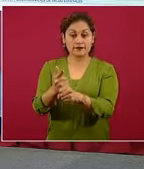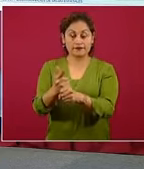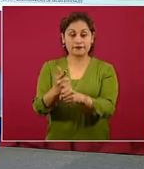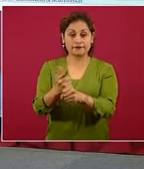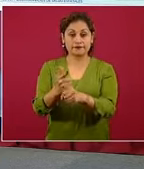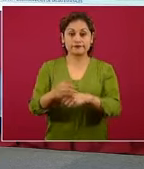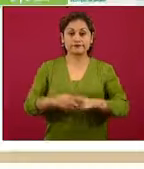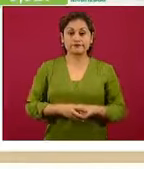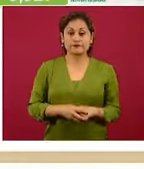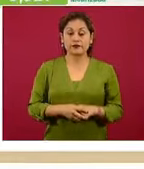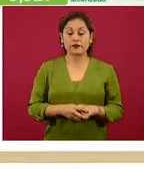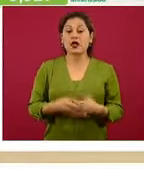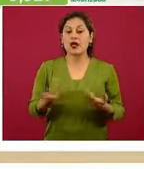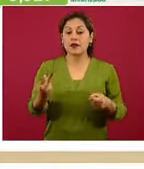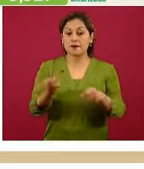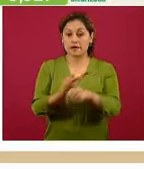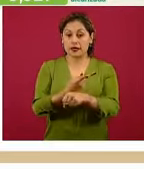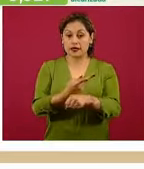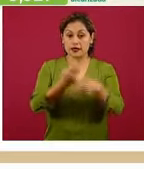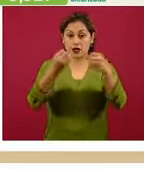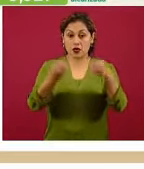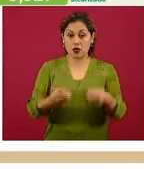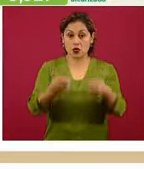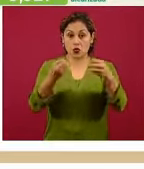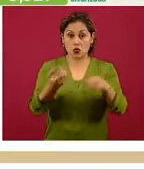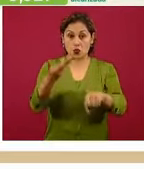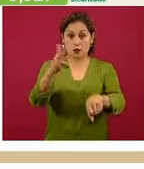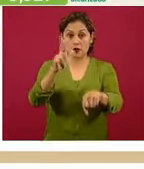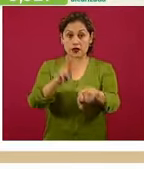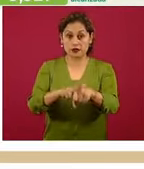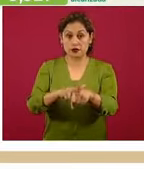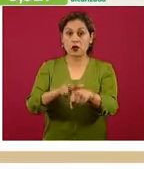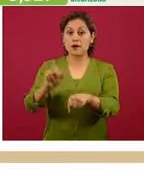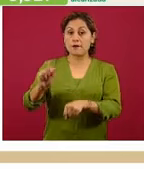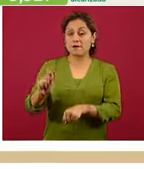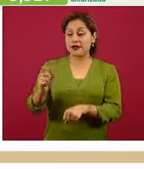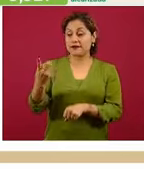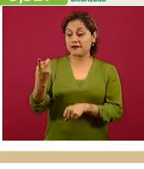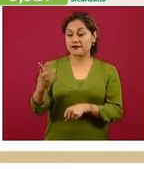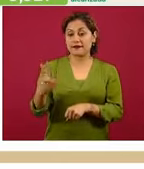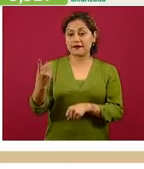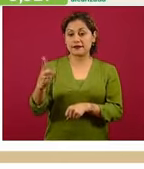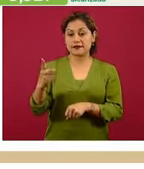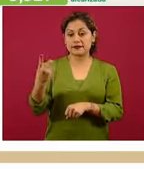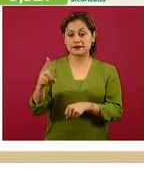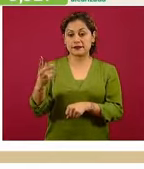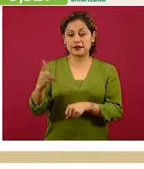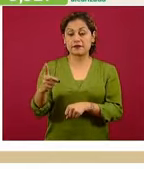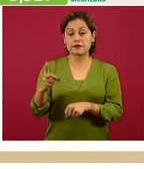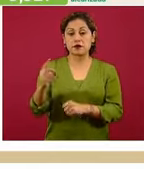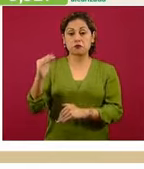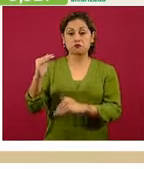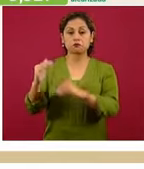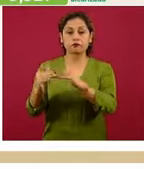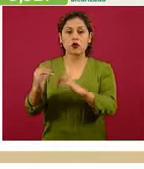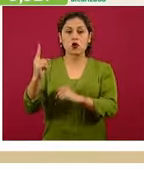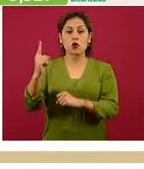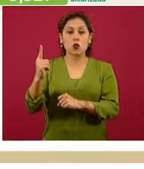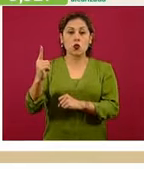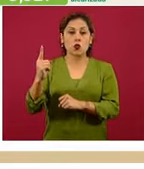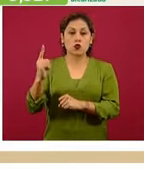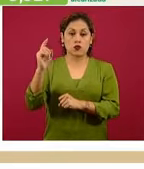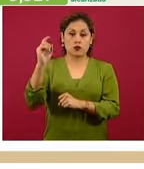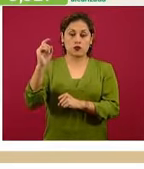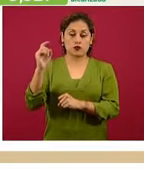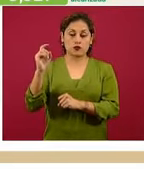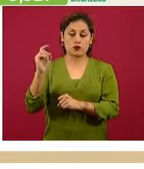de la ocupación al 20 de diciembre ya es solamente de un menos 5%, es decir, estaríamos a 5